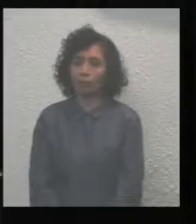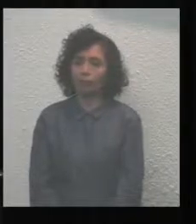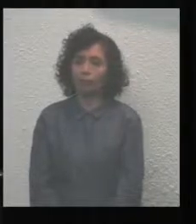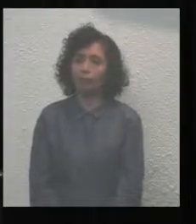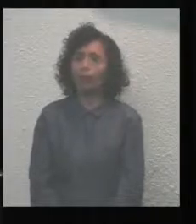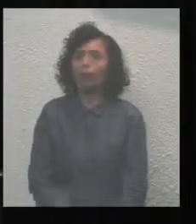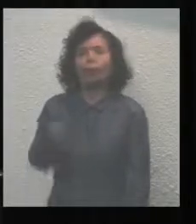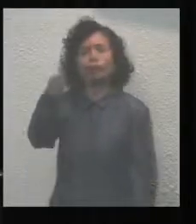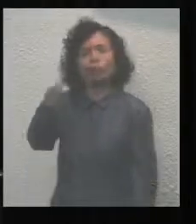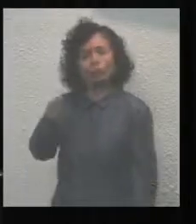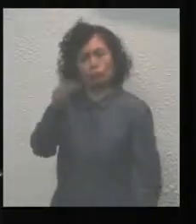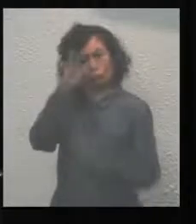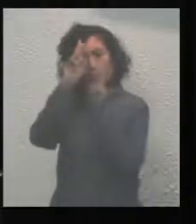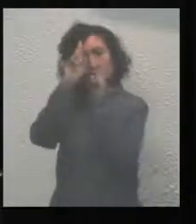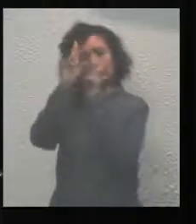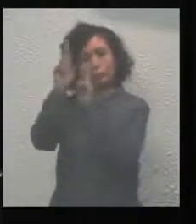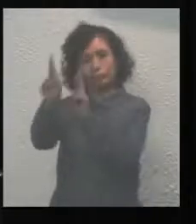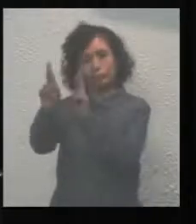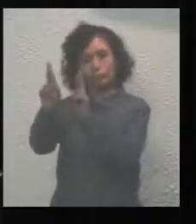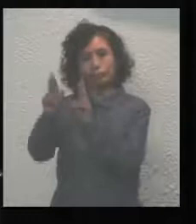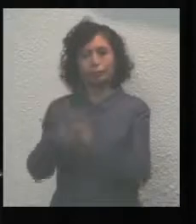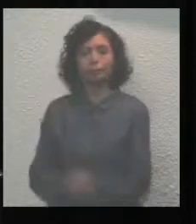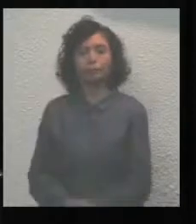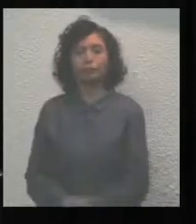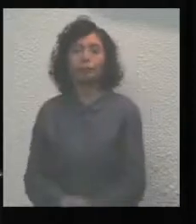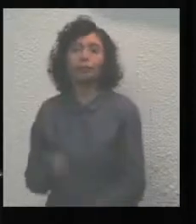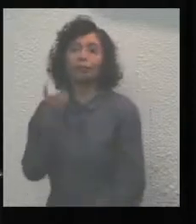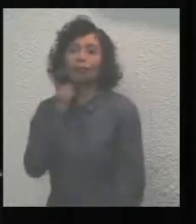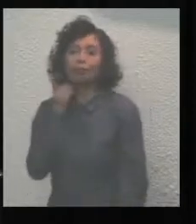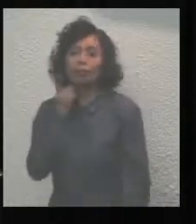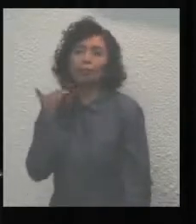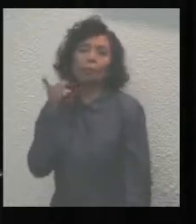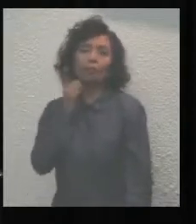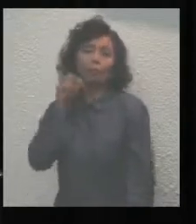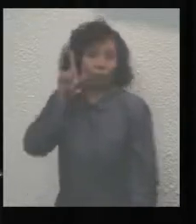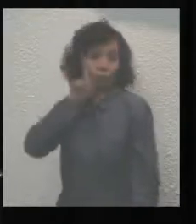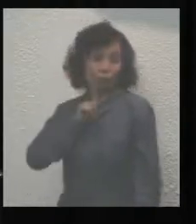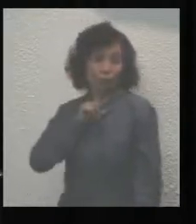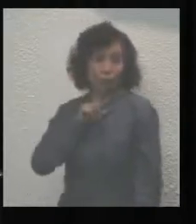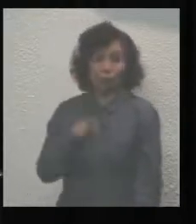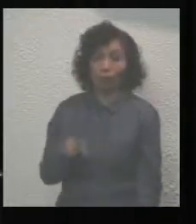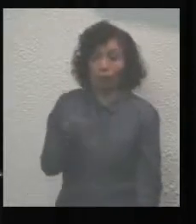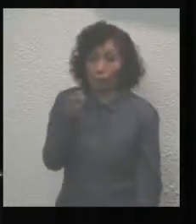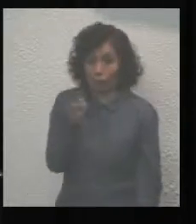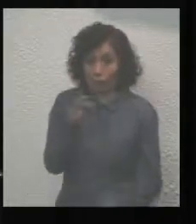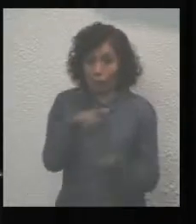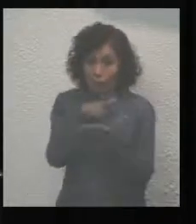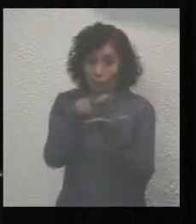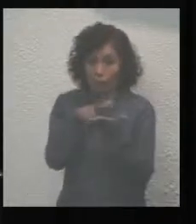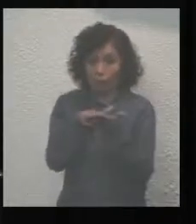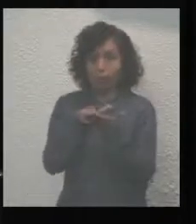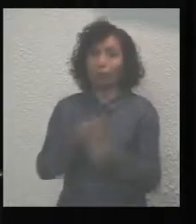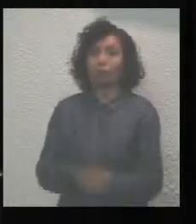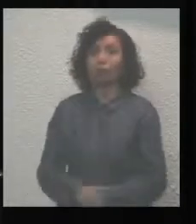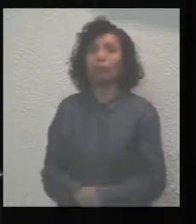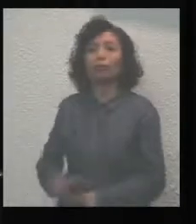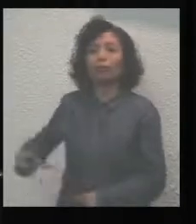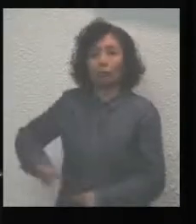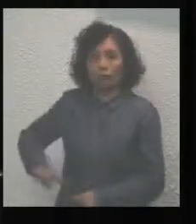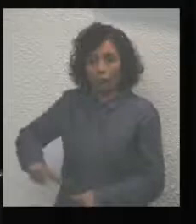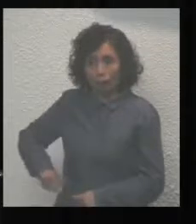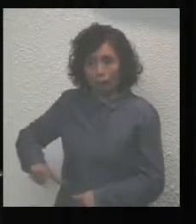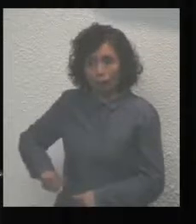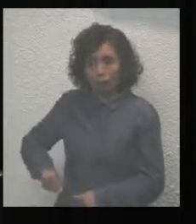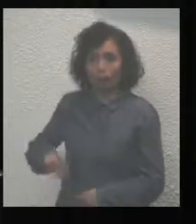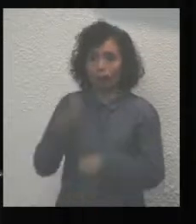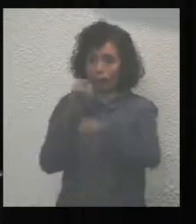Saludo con respeto a diputadas y diputados integrantes de este Poder Legislativo, al Gobernador Constitucional